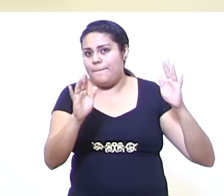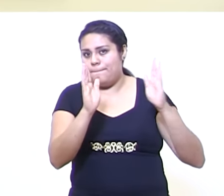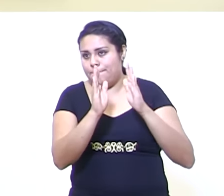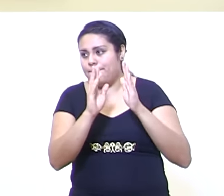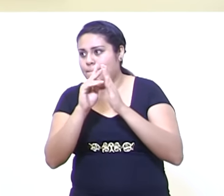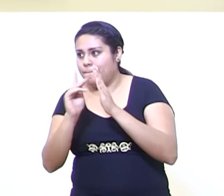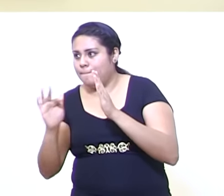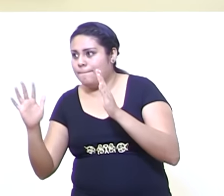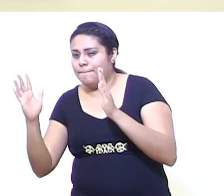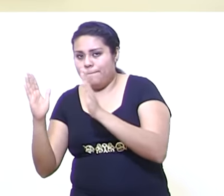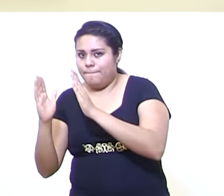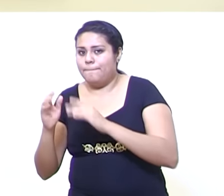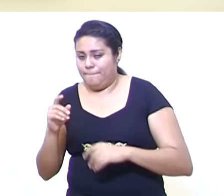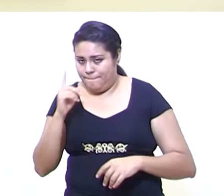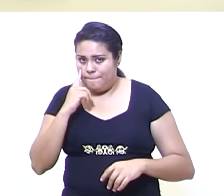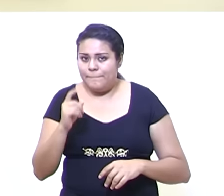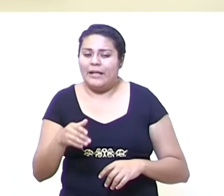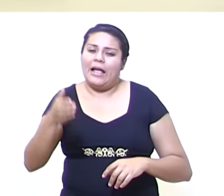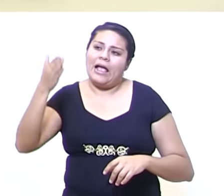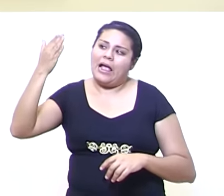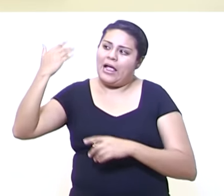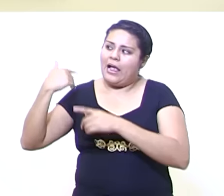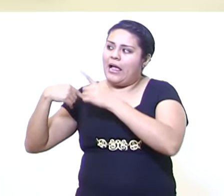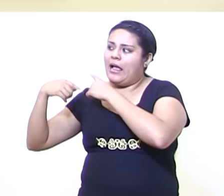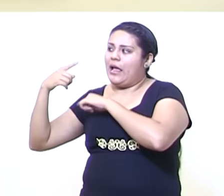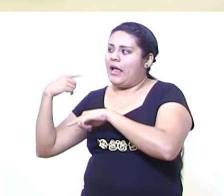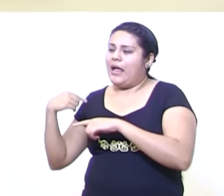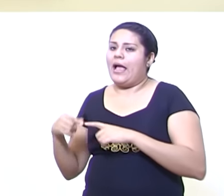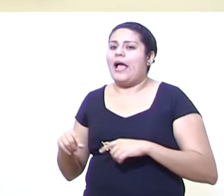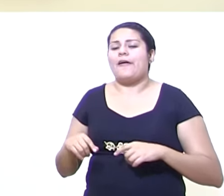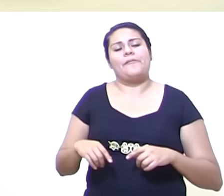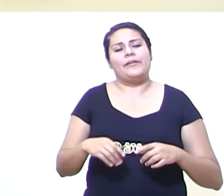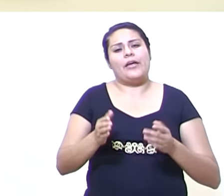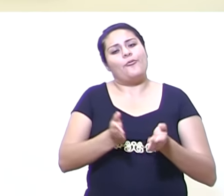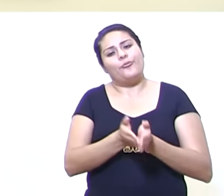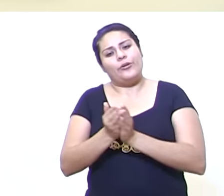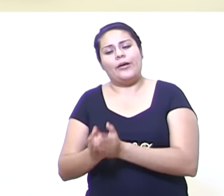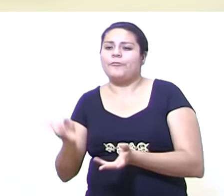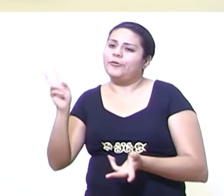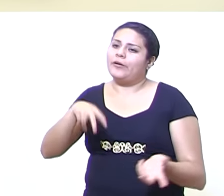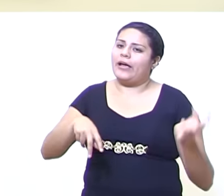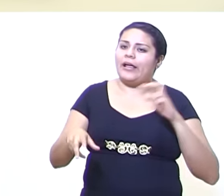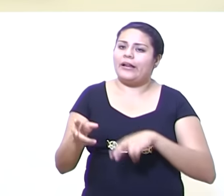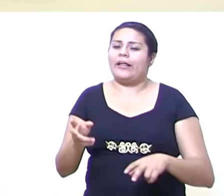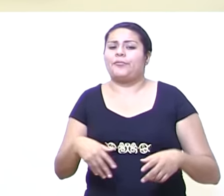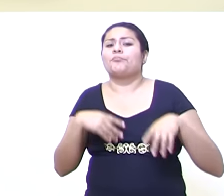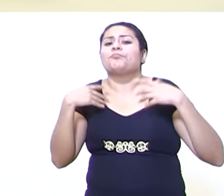Había un navío bio cargado de